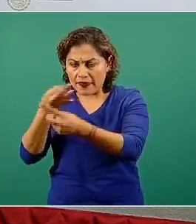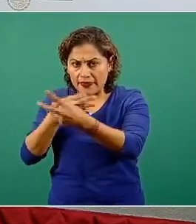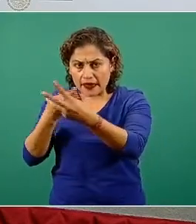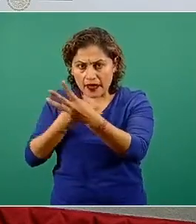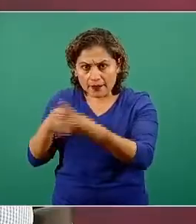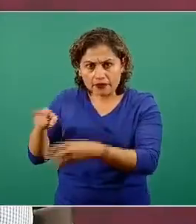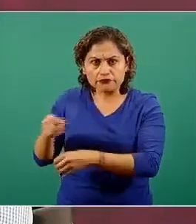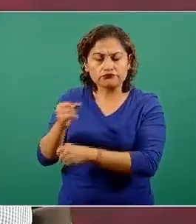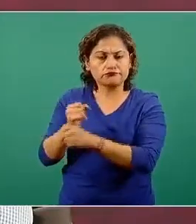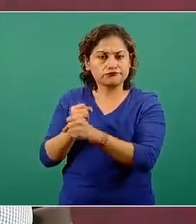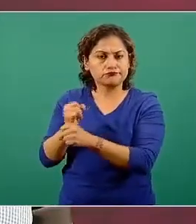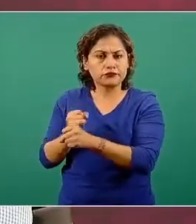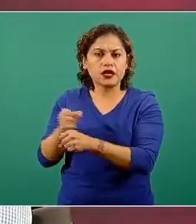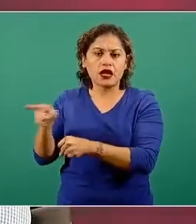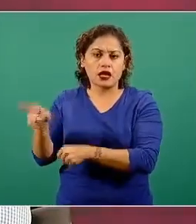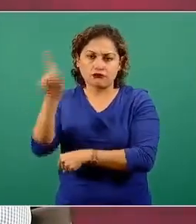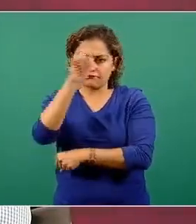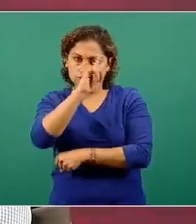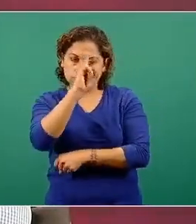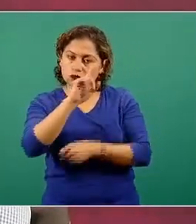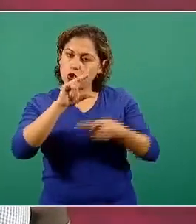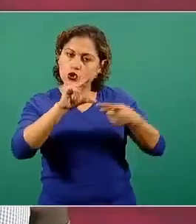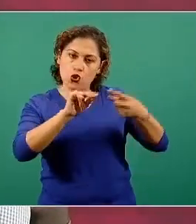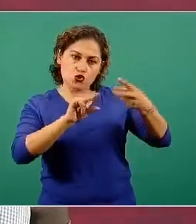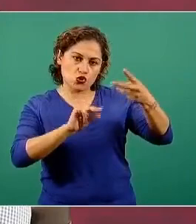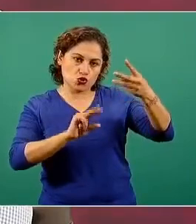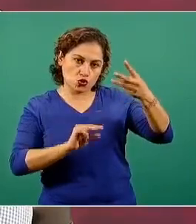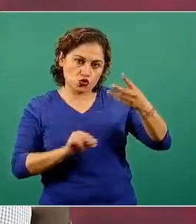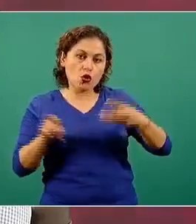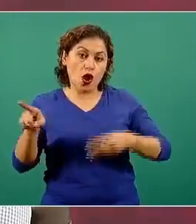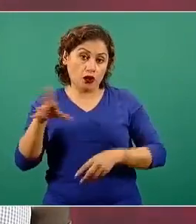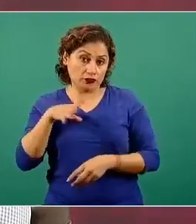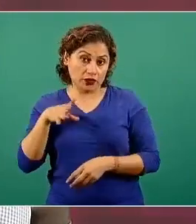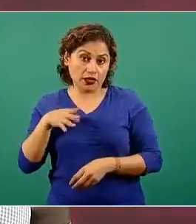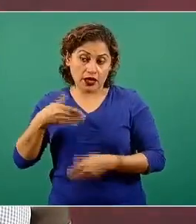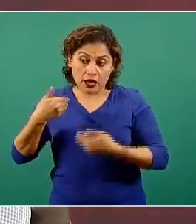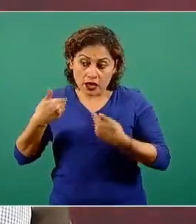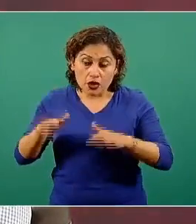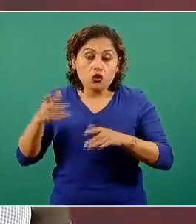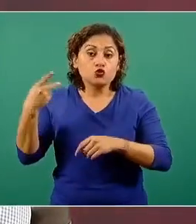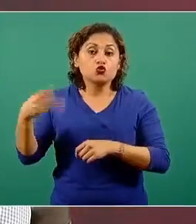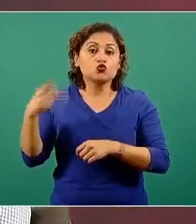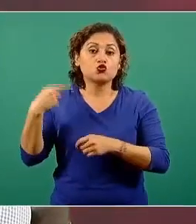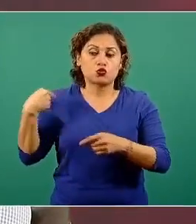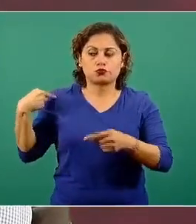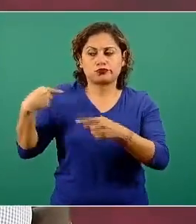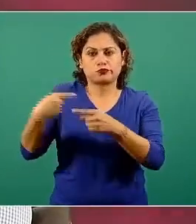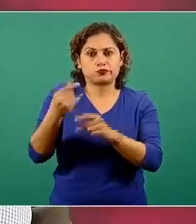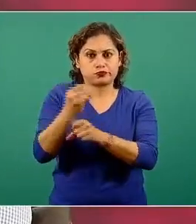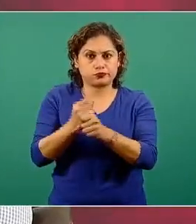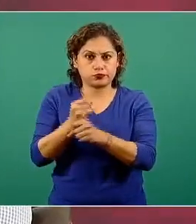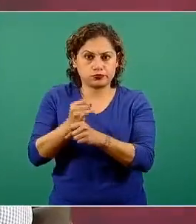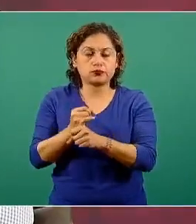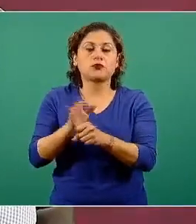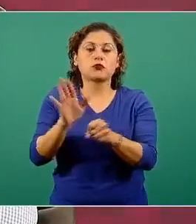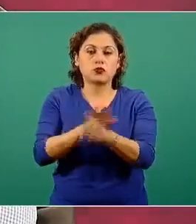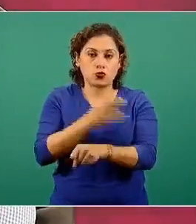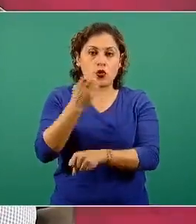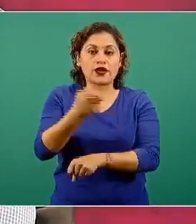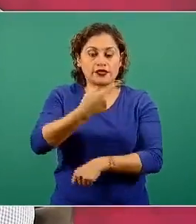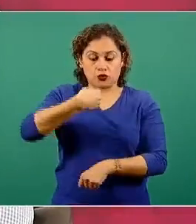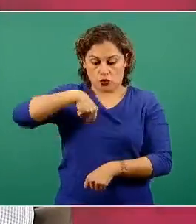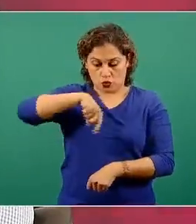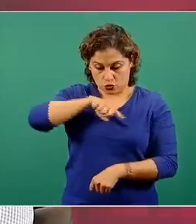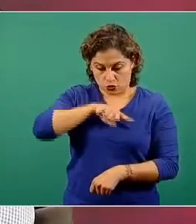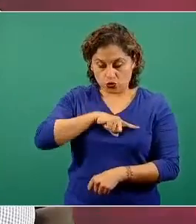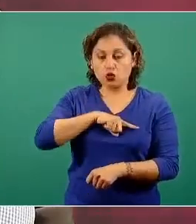función a la evidencia científica con la que se cuenta, y esta sigue siendo la posición oficial de la Secretaría de Salud, que